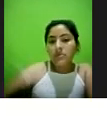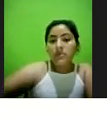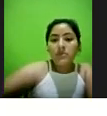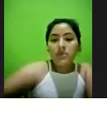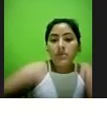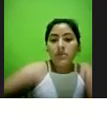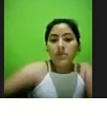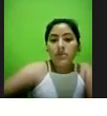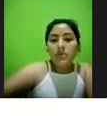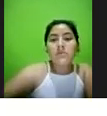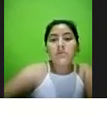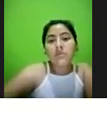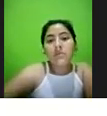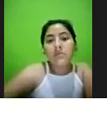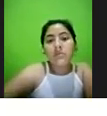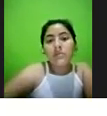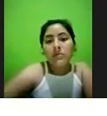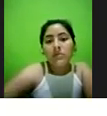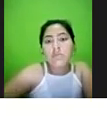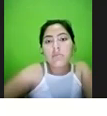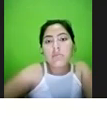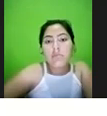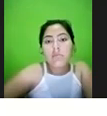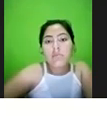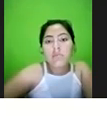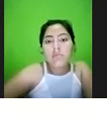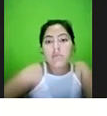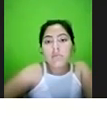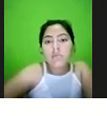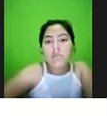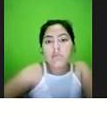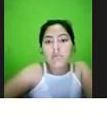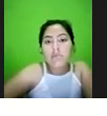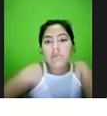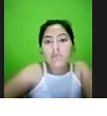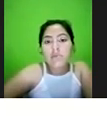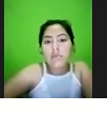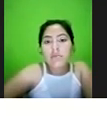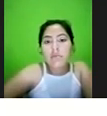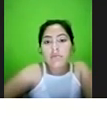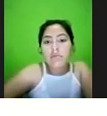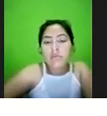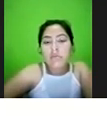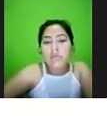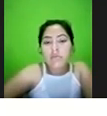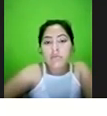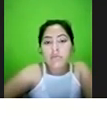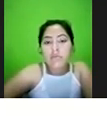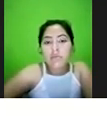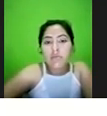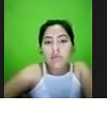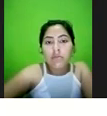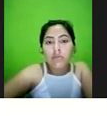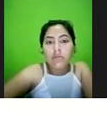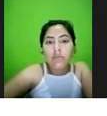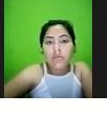hay muchos. Cuando avancemos en esa parte ahí, vamos a darlo bien. Chicos, se va a acabar la reunión. Voy a enviar otro link ahorita, porque ahorita